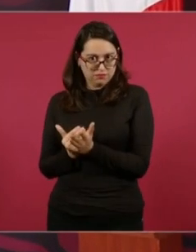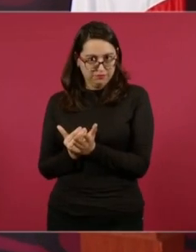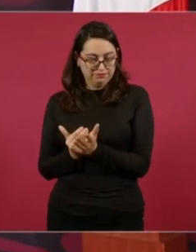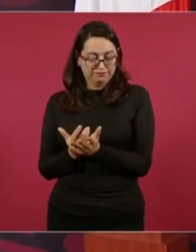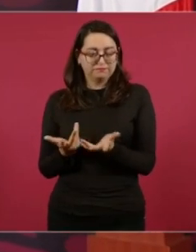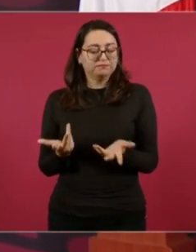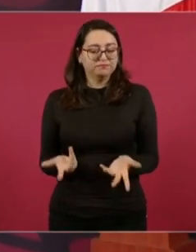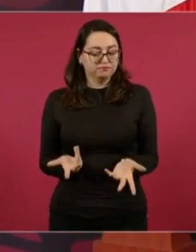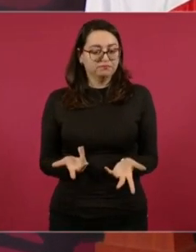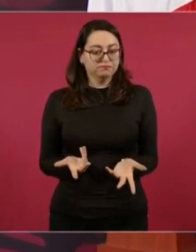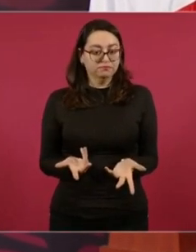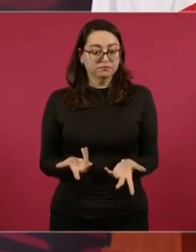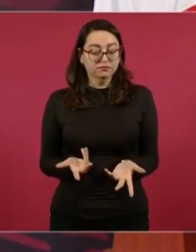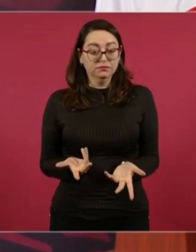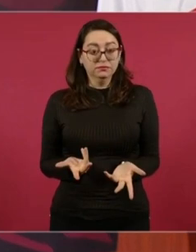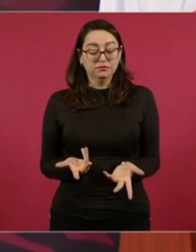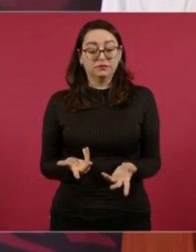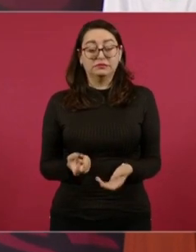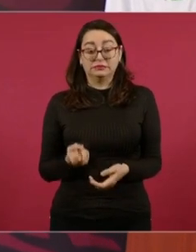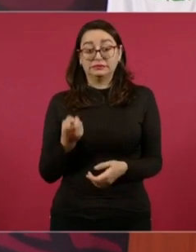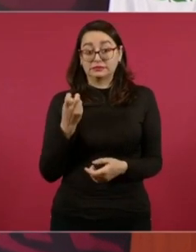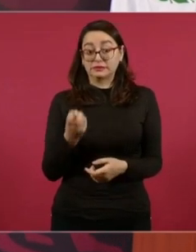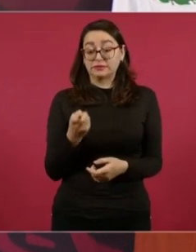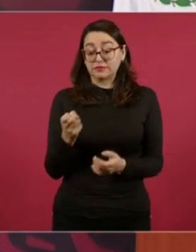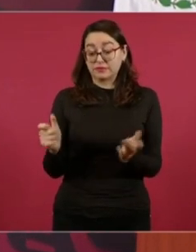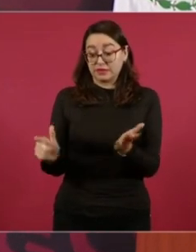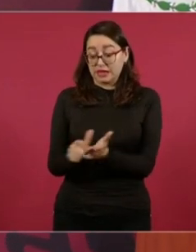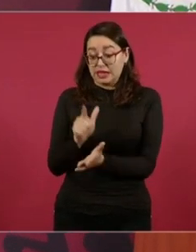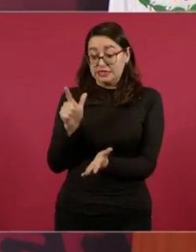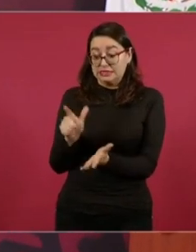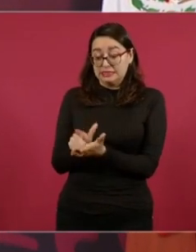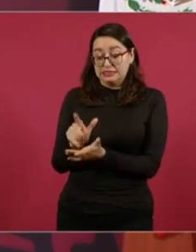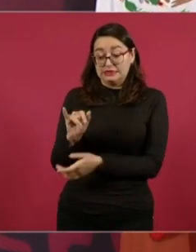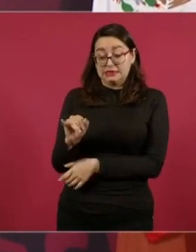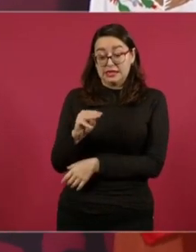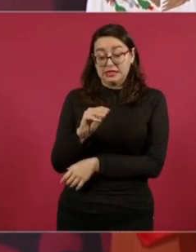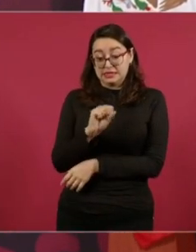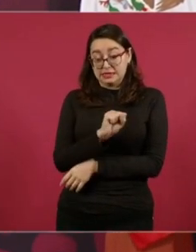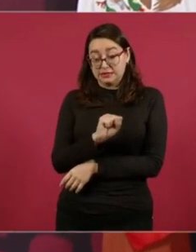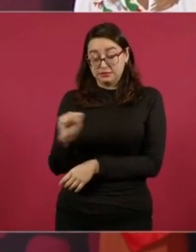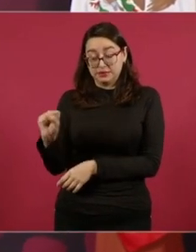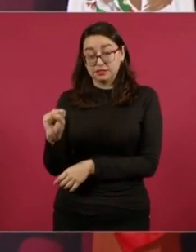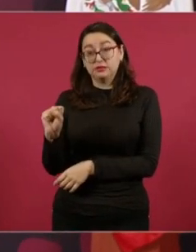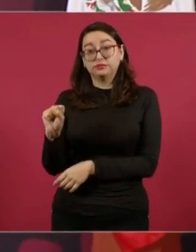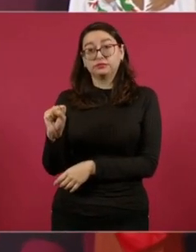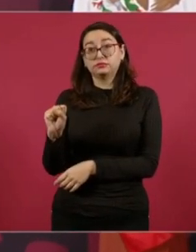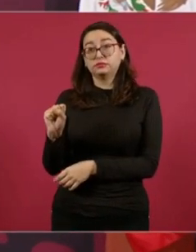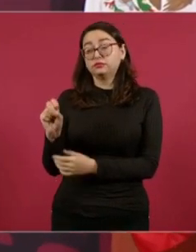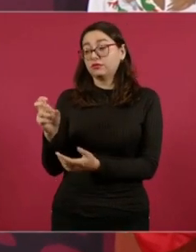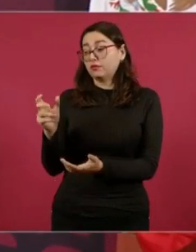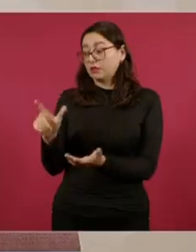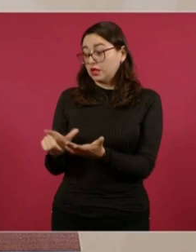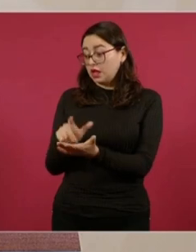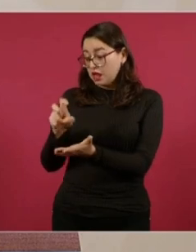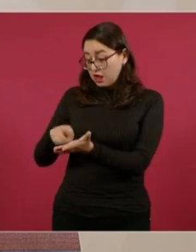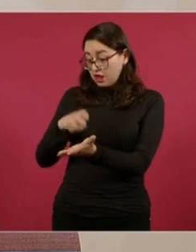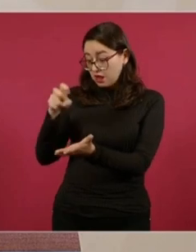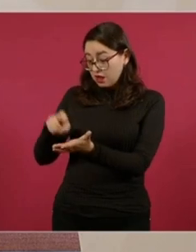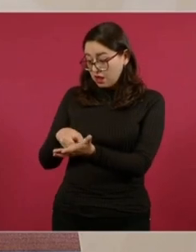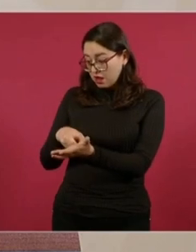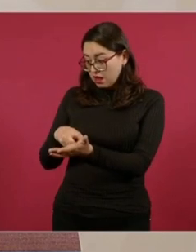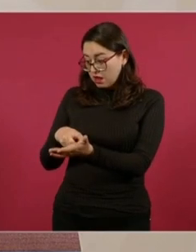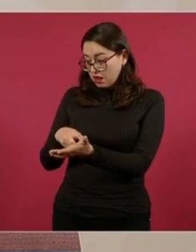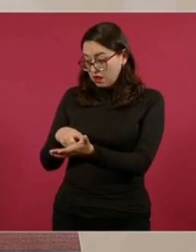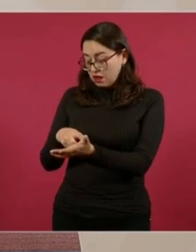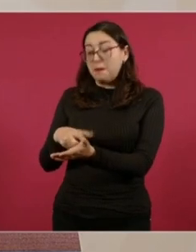del seguro, esa es la reforma que se aprobó cuando Zedillo,